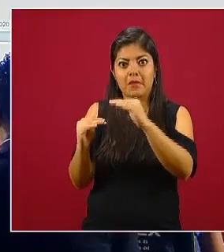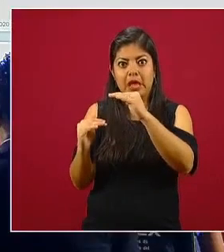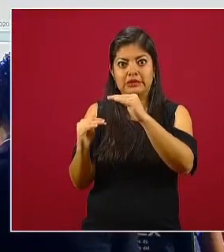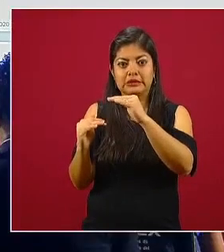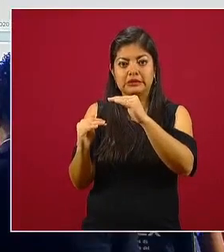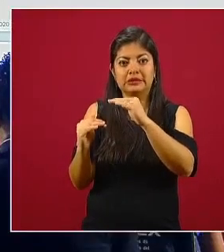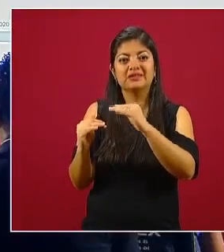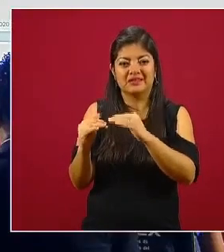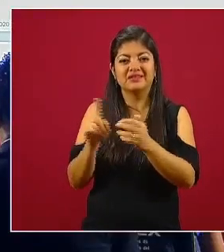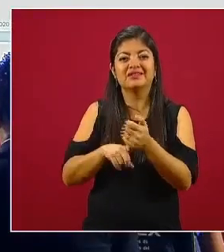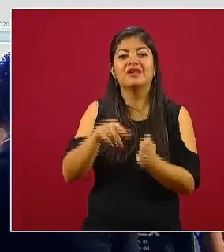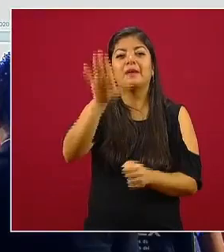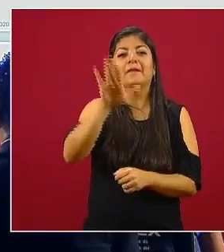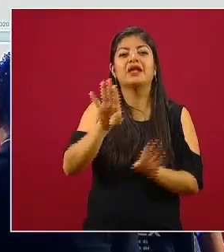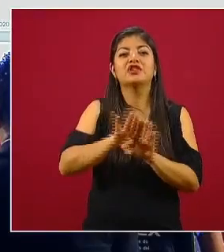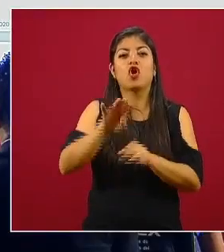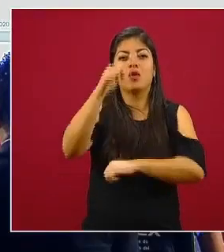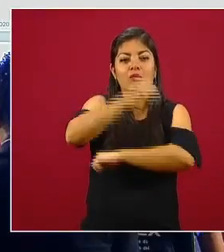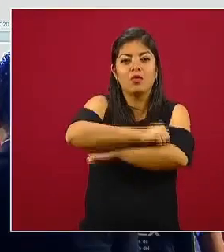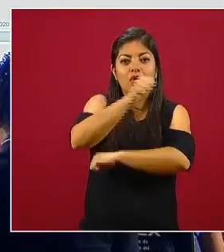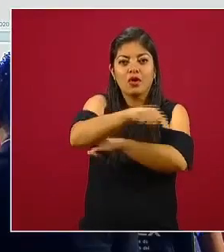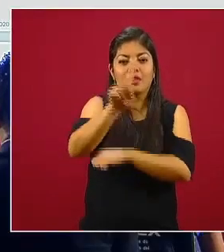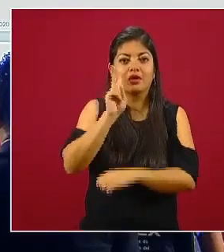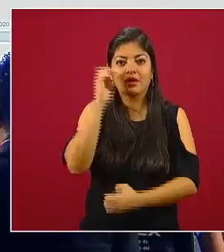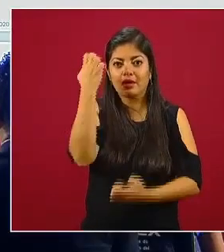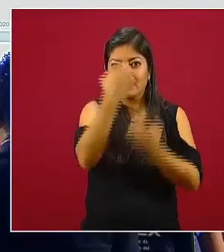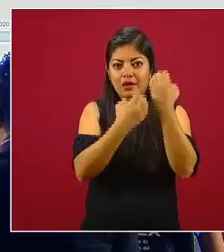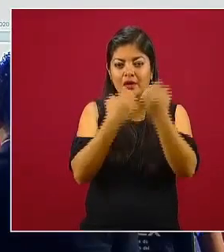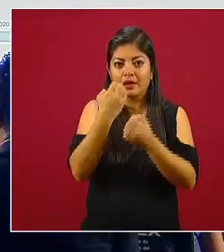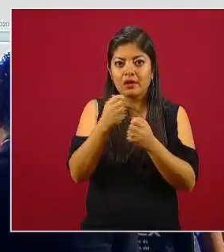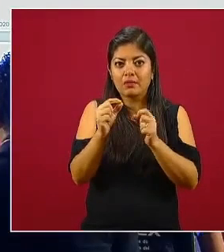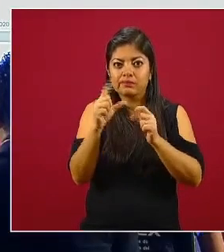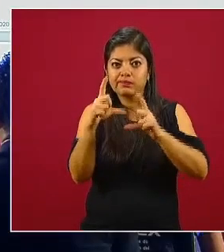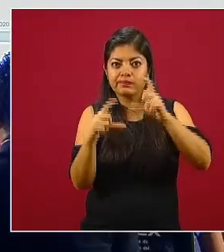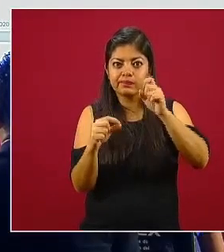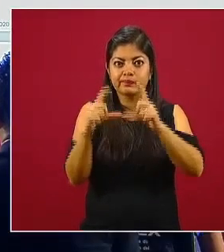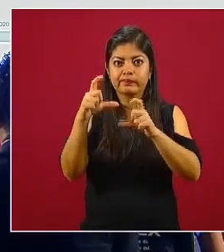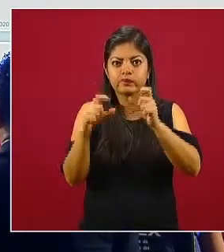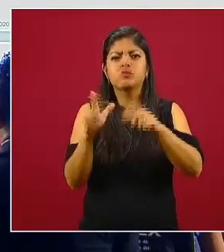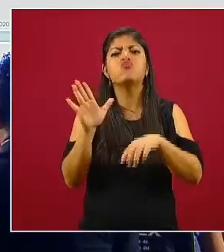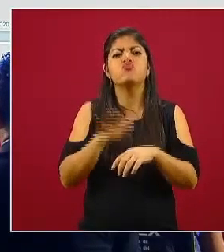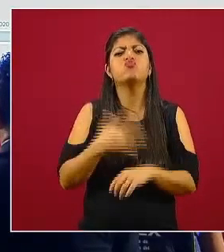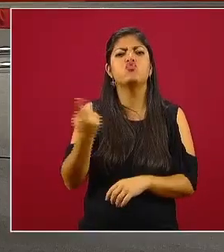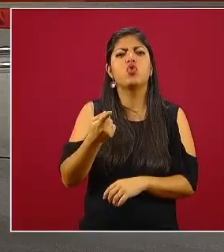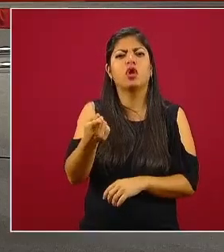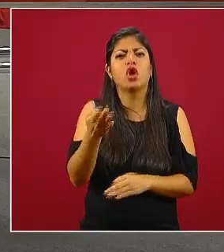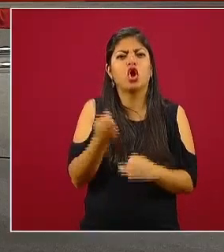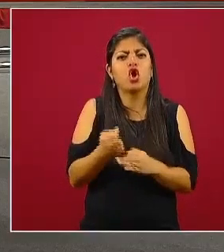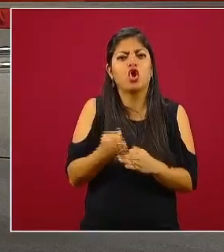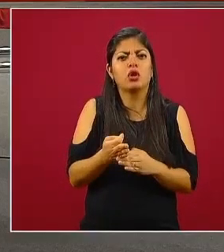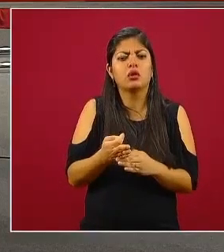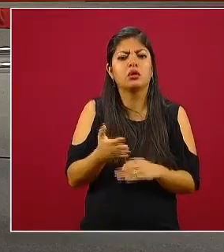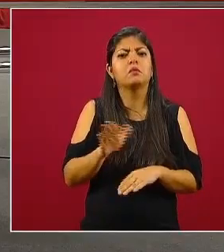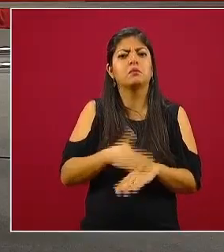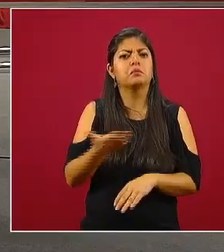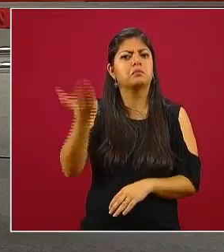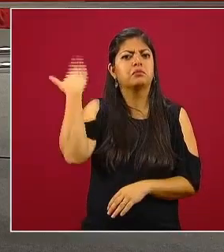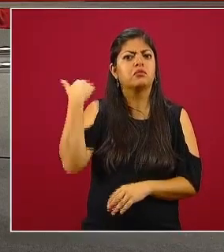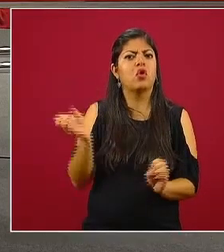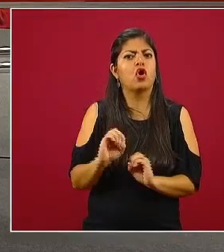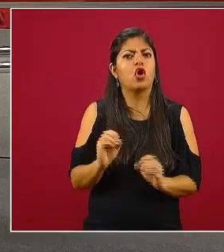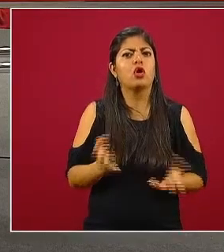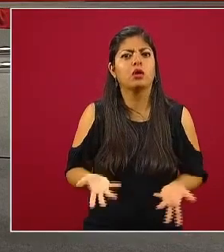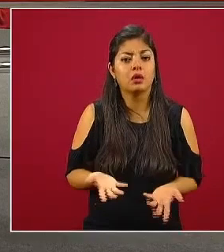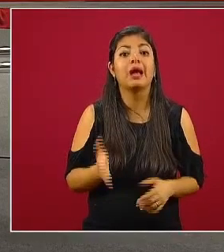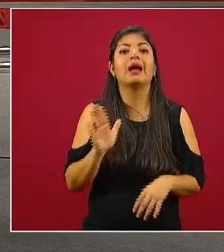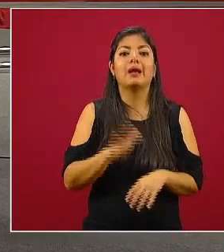es como una ventana móvil de observación de lo que va ocurriendo. ¿Por qué lo ponemos ahora y no lo habíamos puesto antes? Primera, porque es